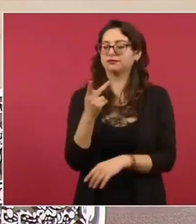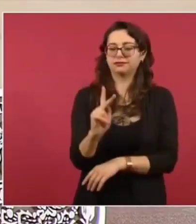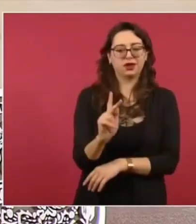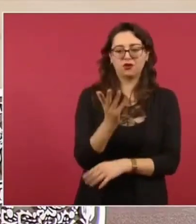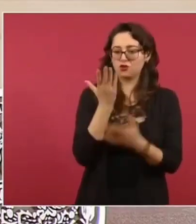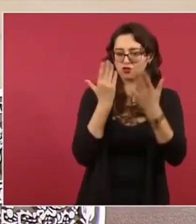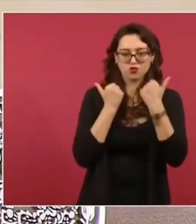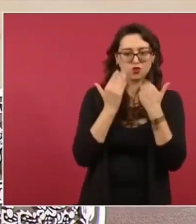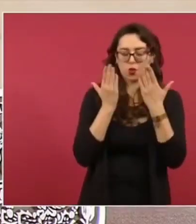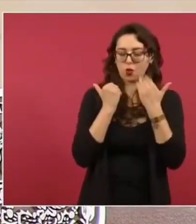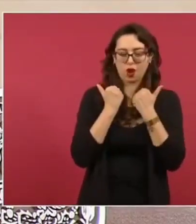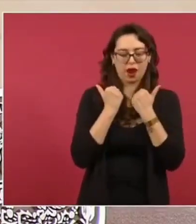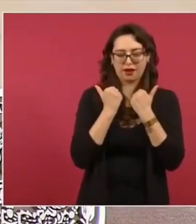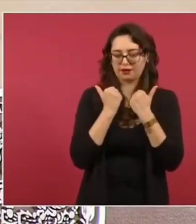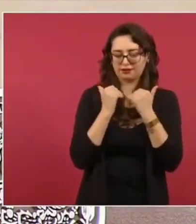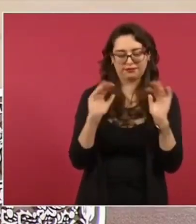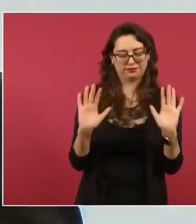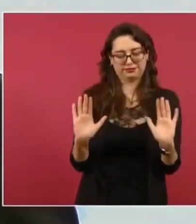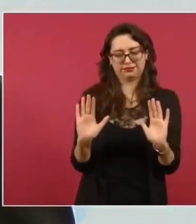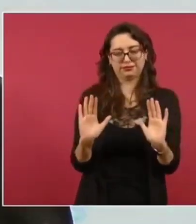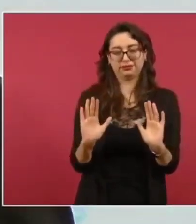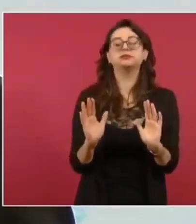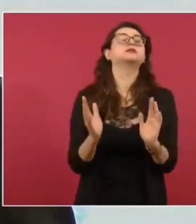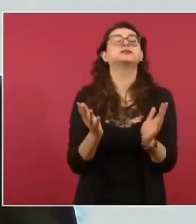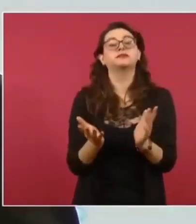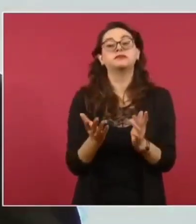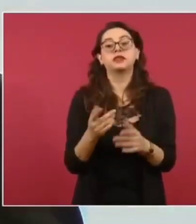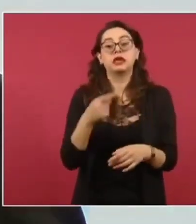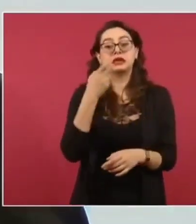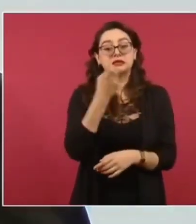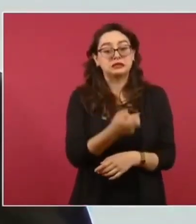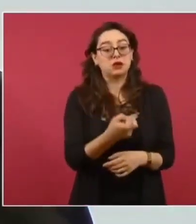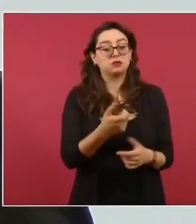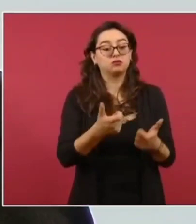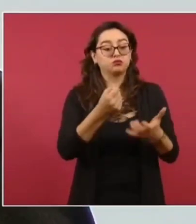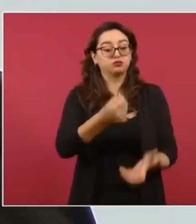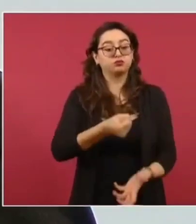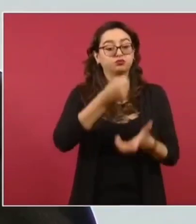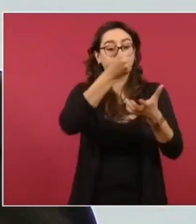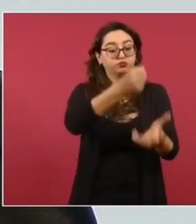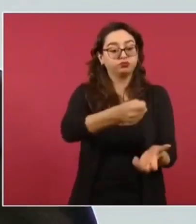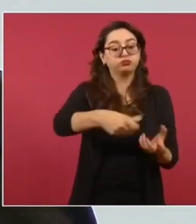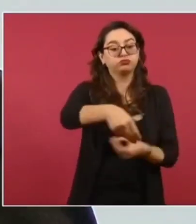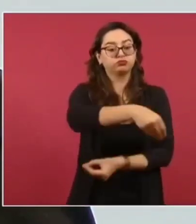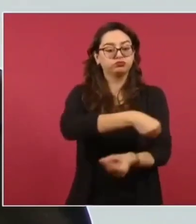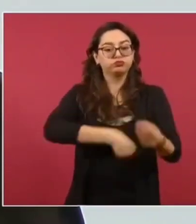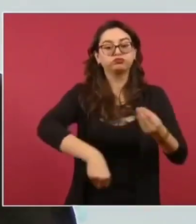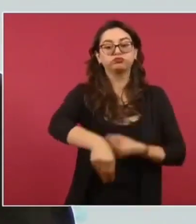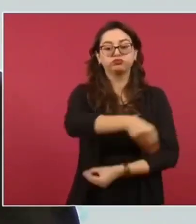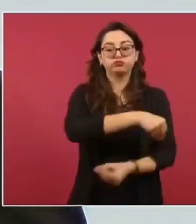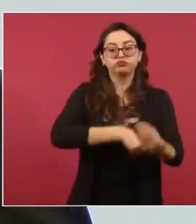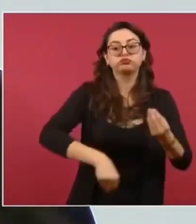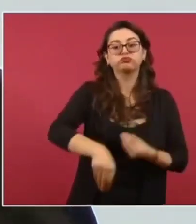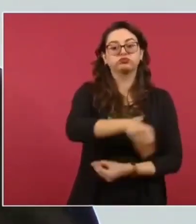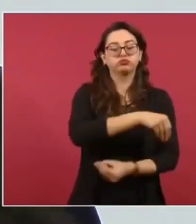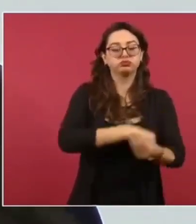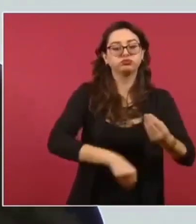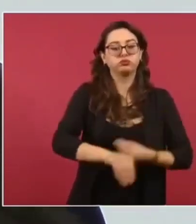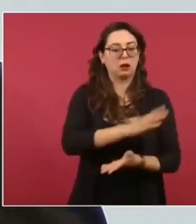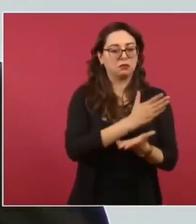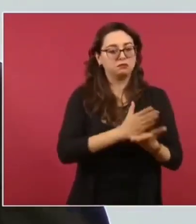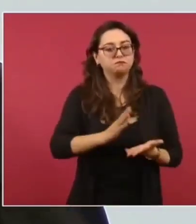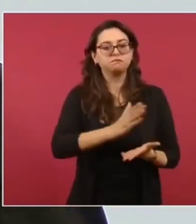y la operación se paga en 10 años. En 10 años estamos con un